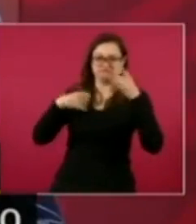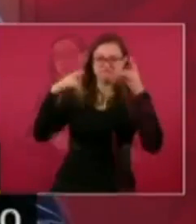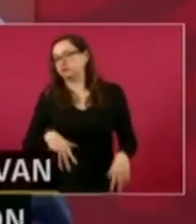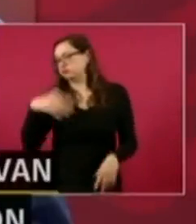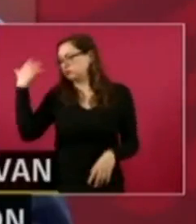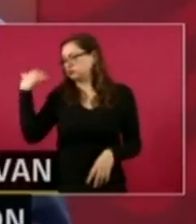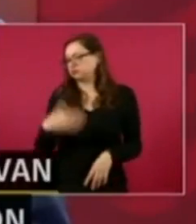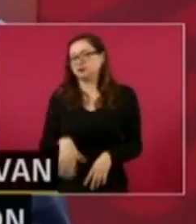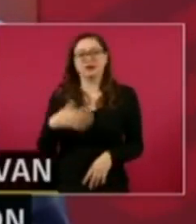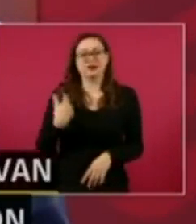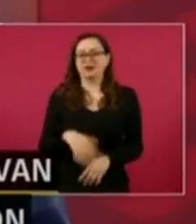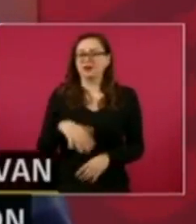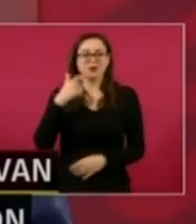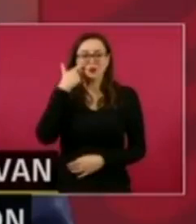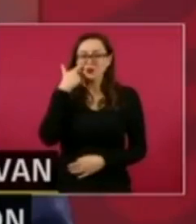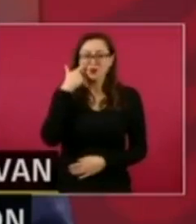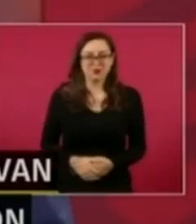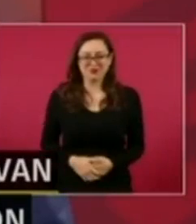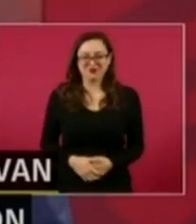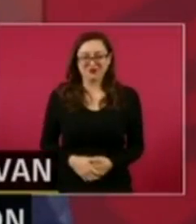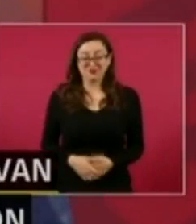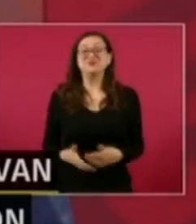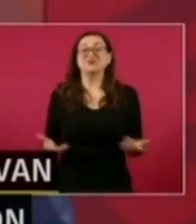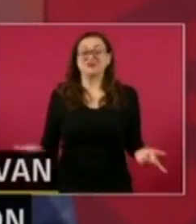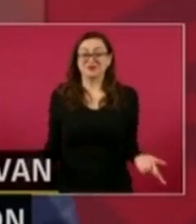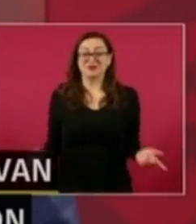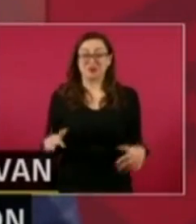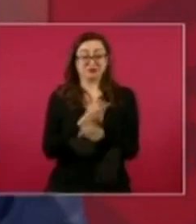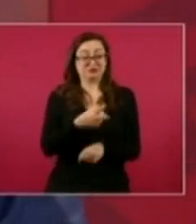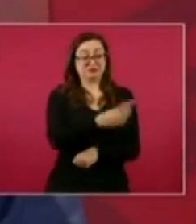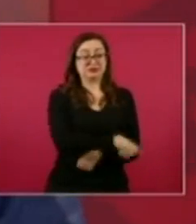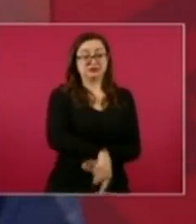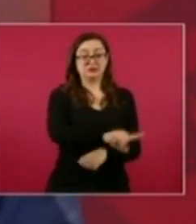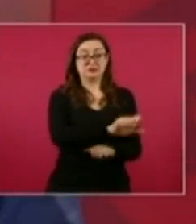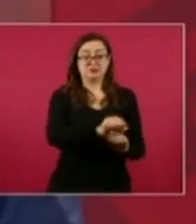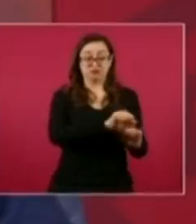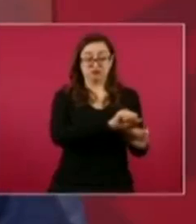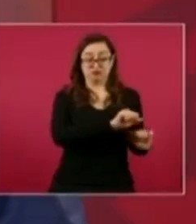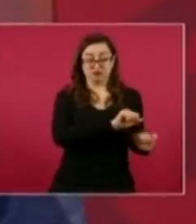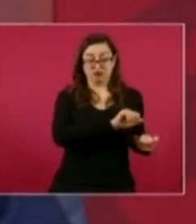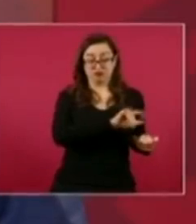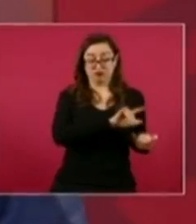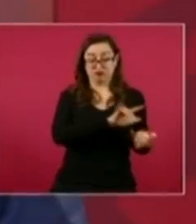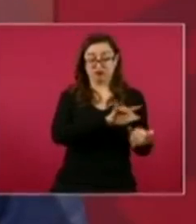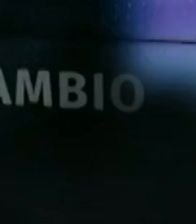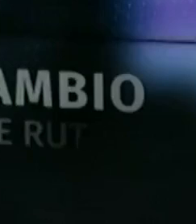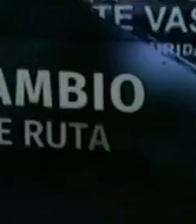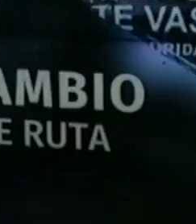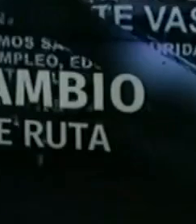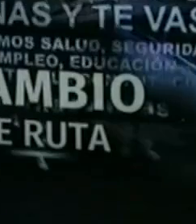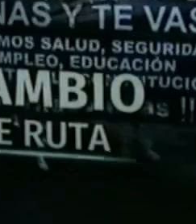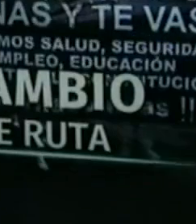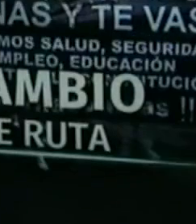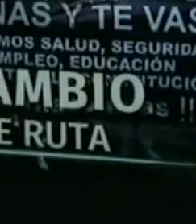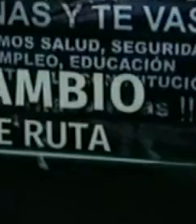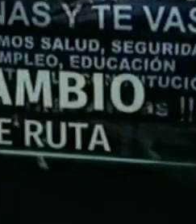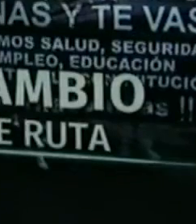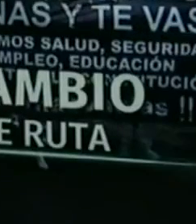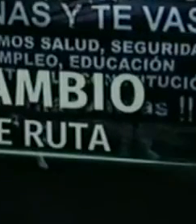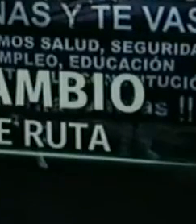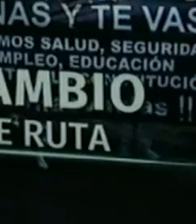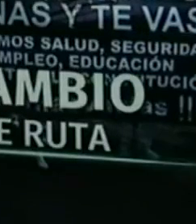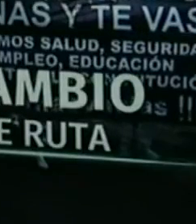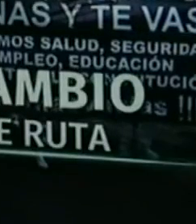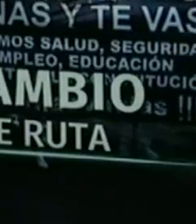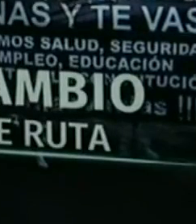al Benemérito, porque muchos de los que van a estar en la manifestación son antijuaristas. Pero los organizadores de la